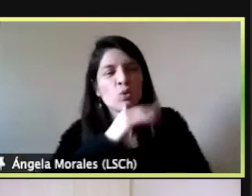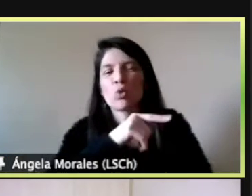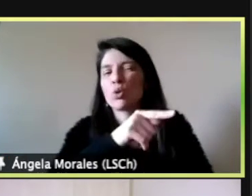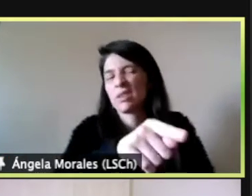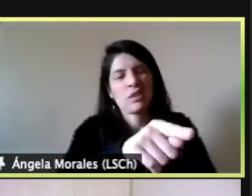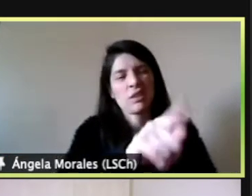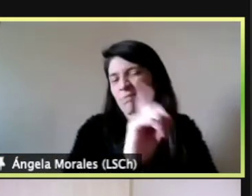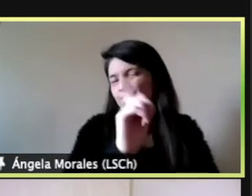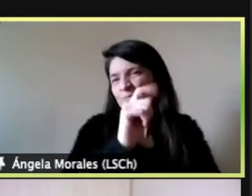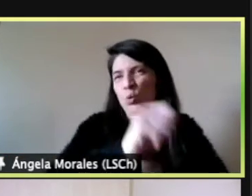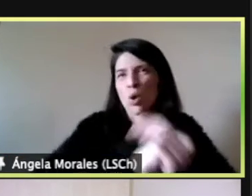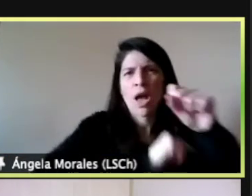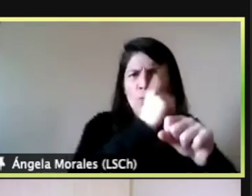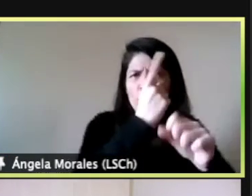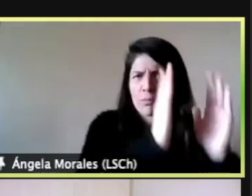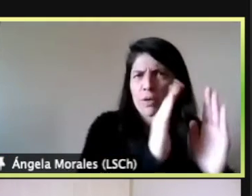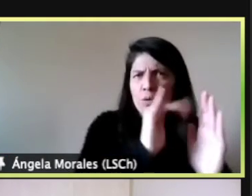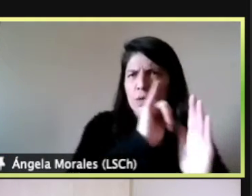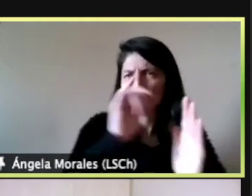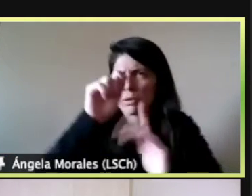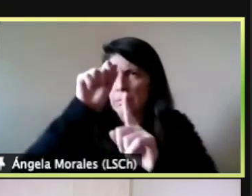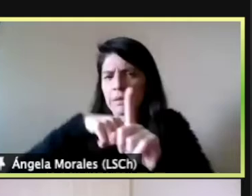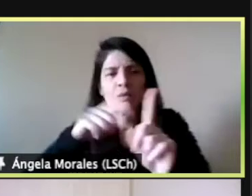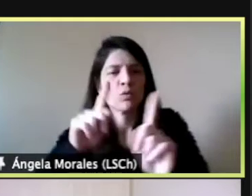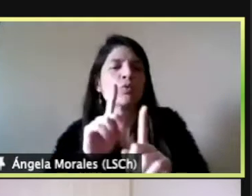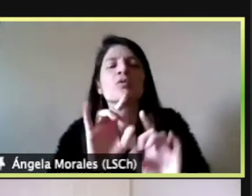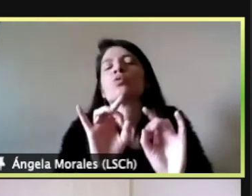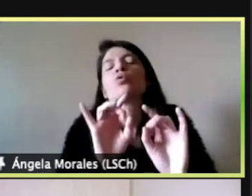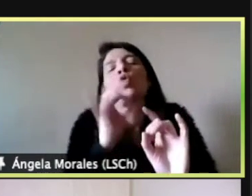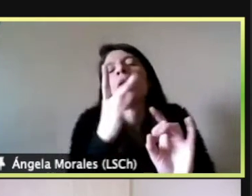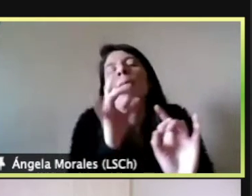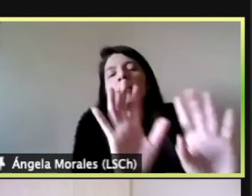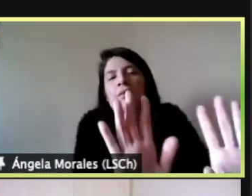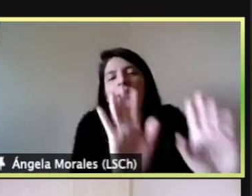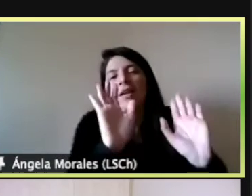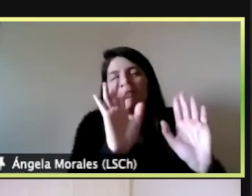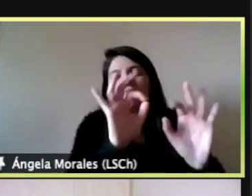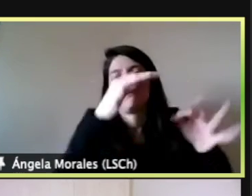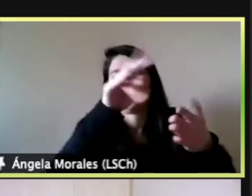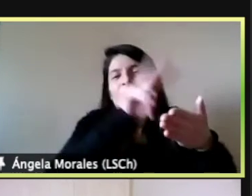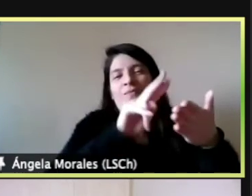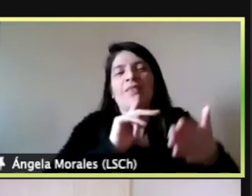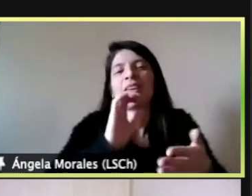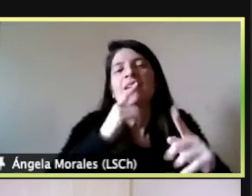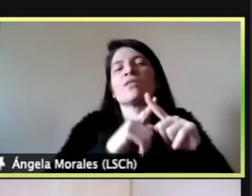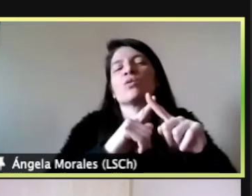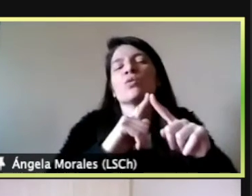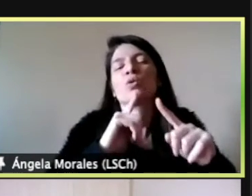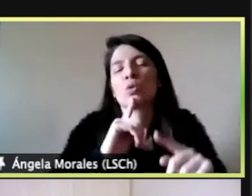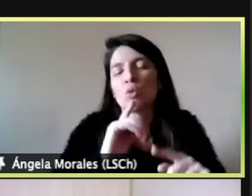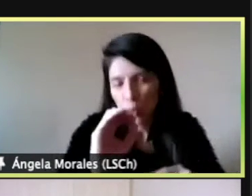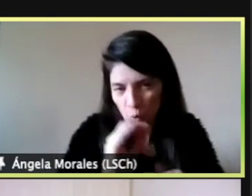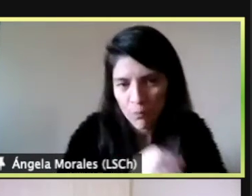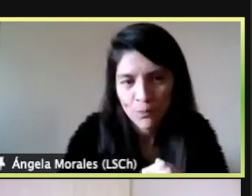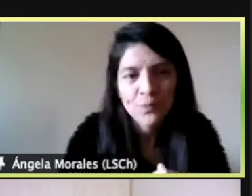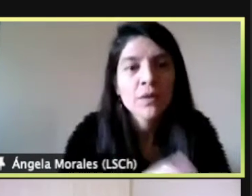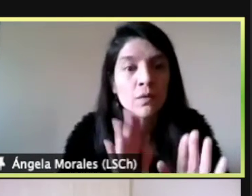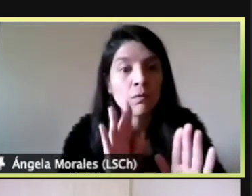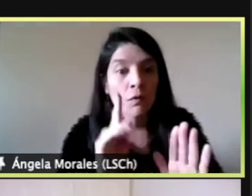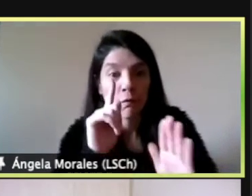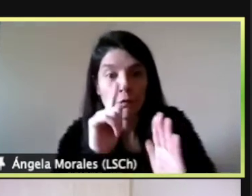lo dejamos como texto por ahora. Si finalizamos, fíjense ahora cómo va a cambiar este